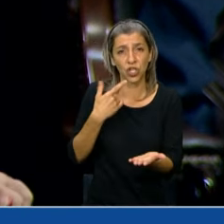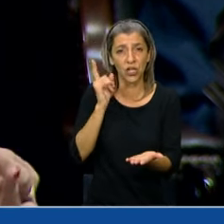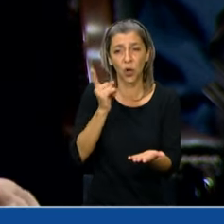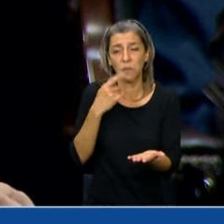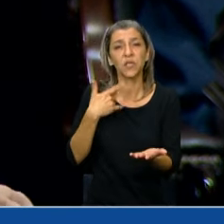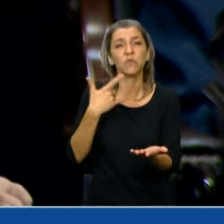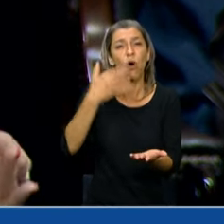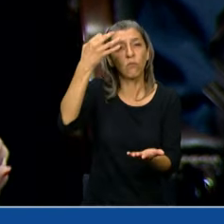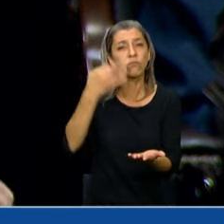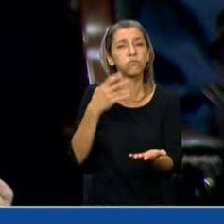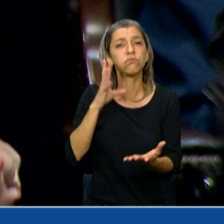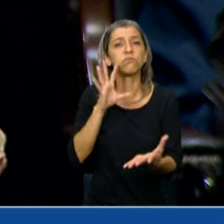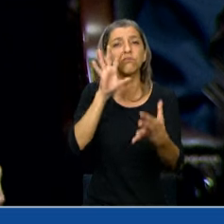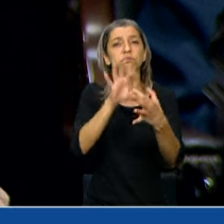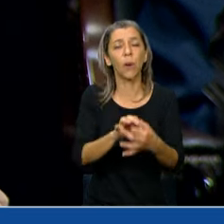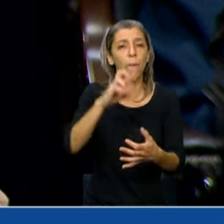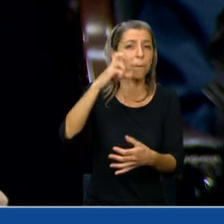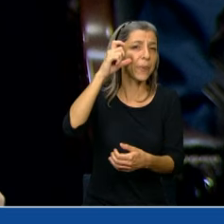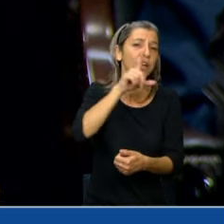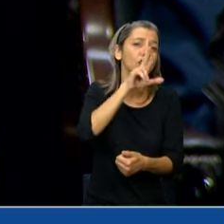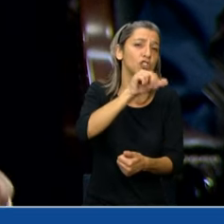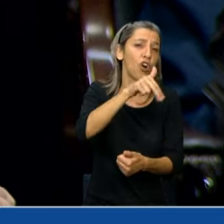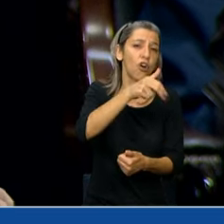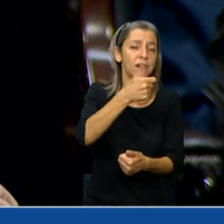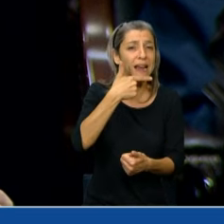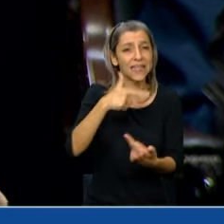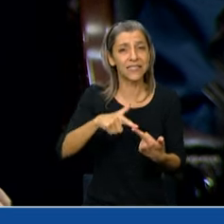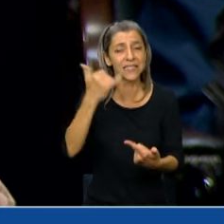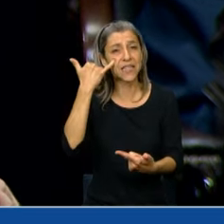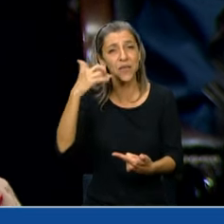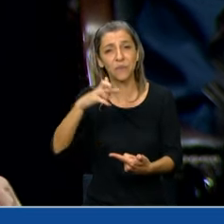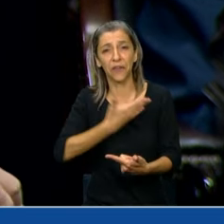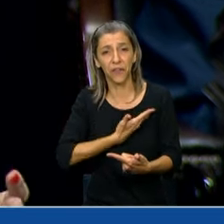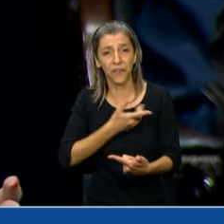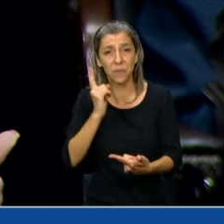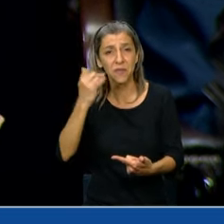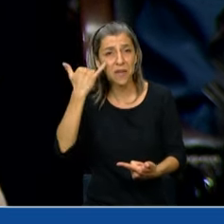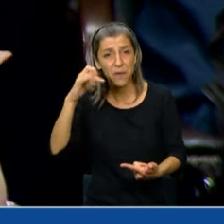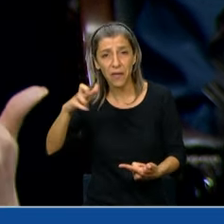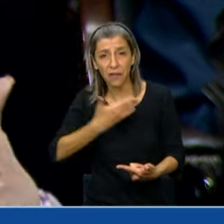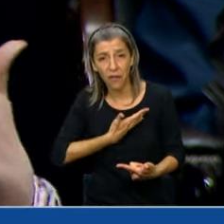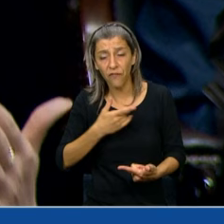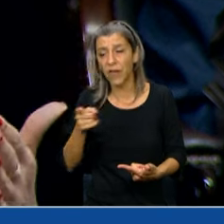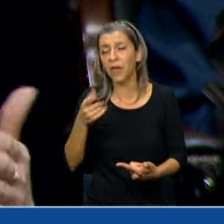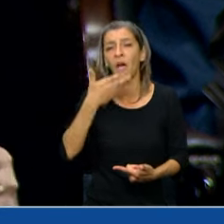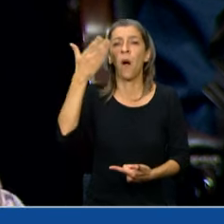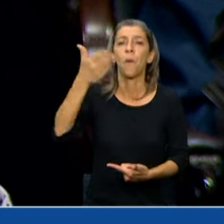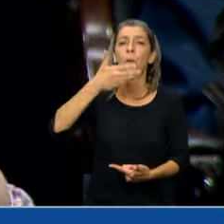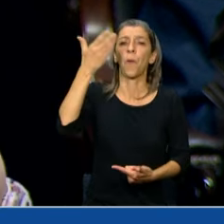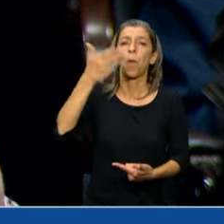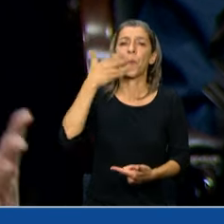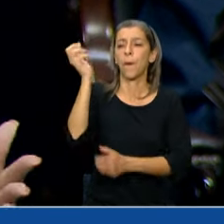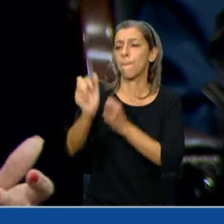convenio entre Petronas e ipf ipf esa empresa de bandera con la que se llenan la vo boca la